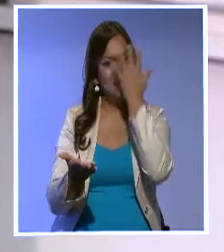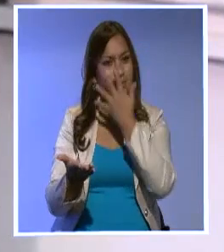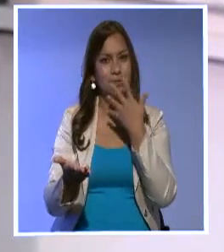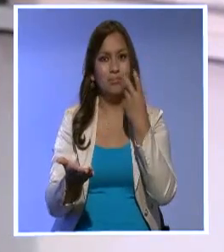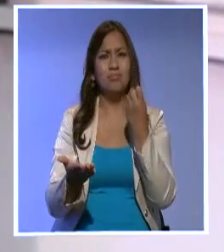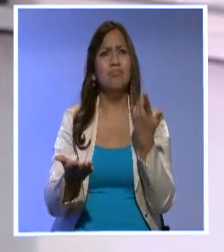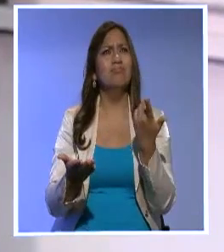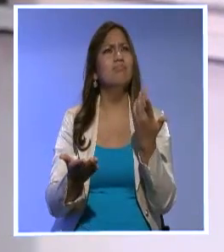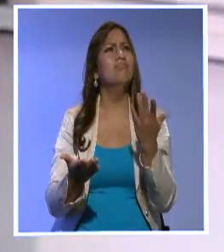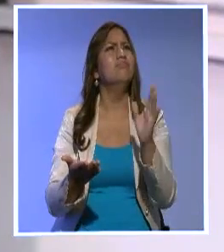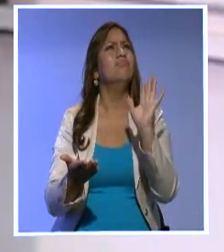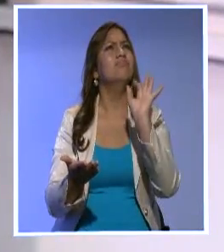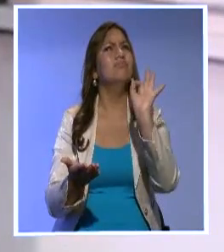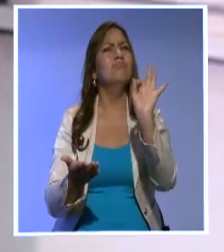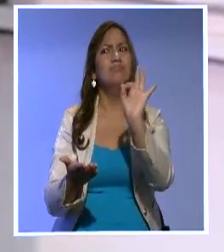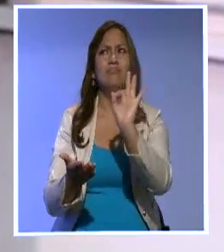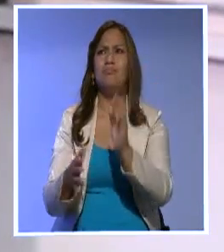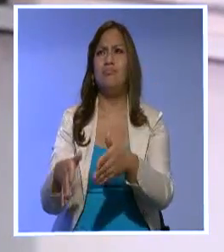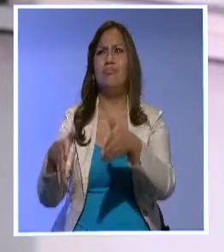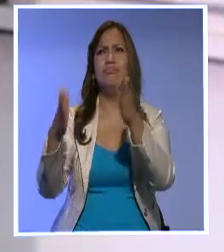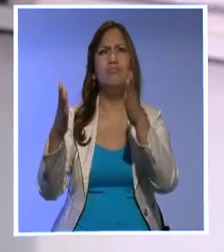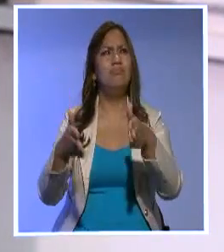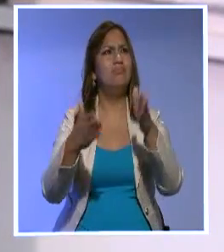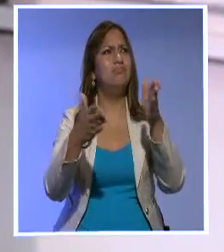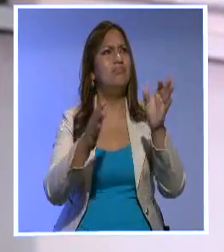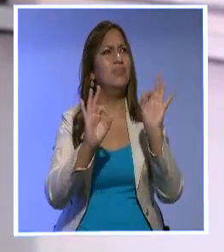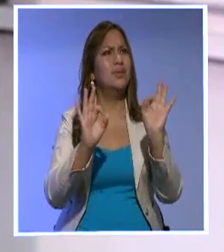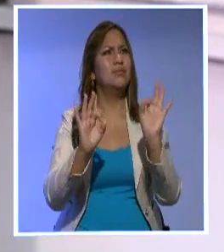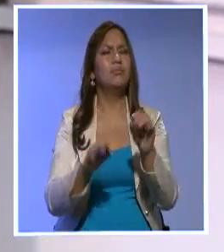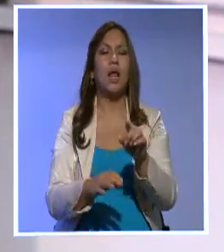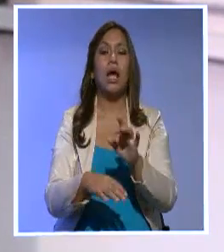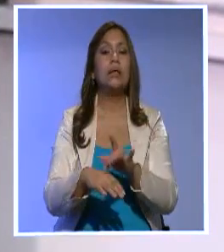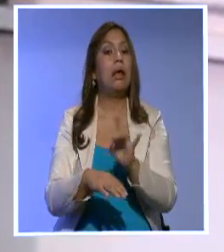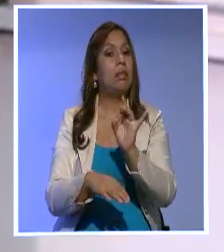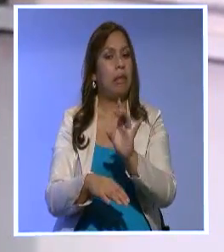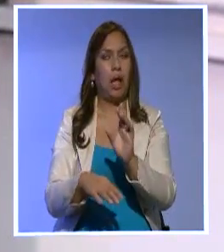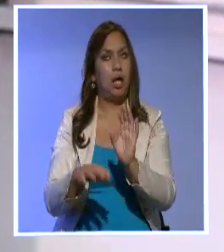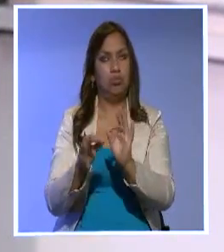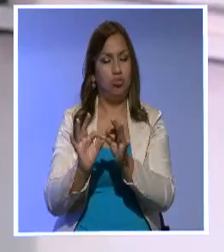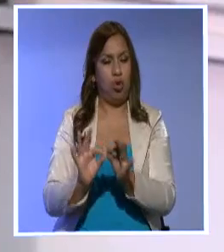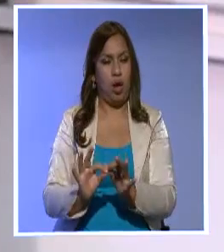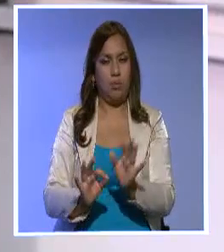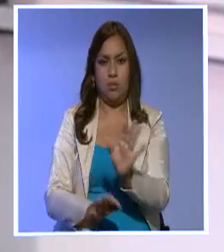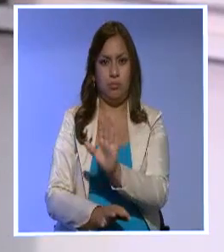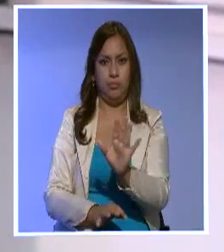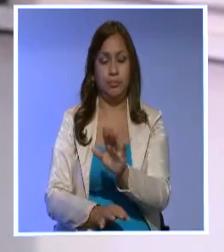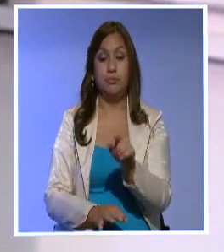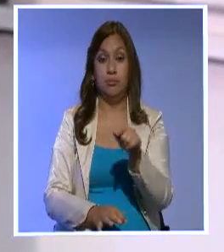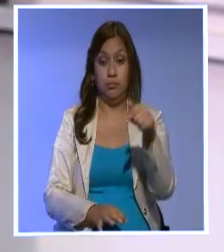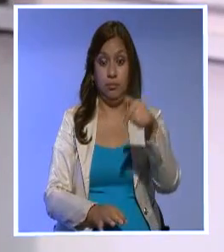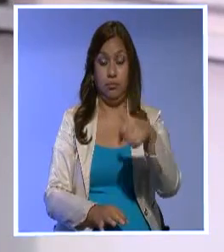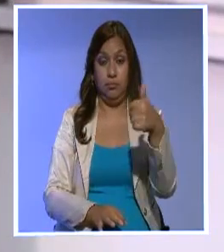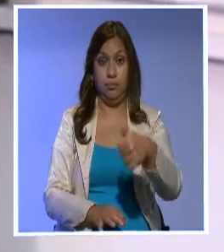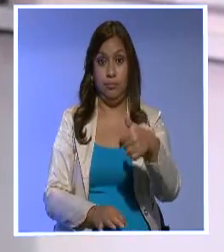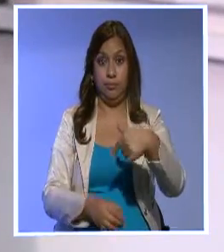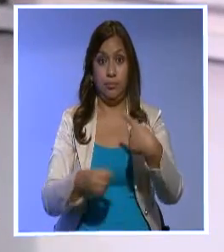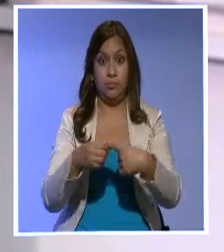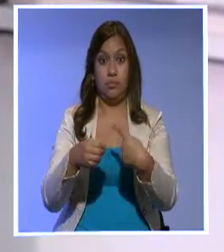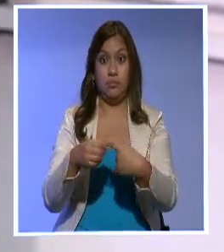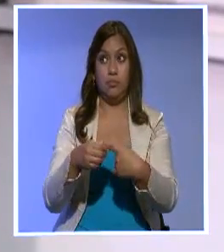y que tenemos que seguirla conservando de esa manera hace poco recordemos que aquí mismo se dio en quitó el